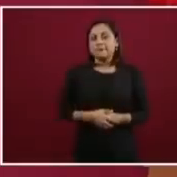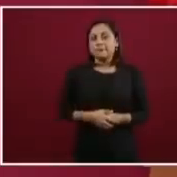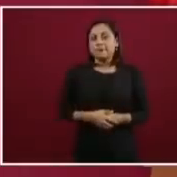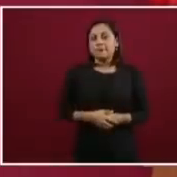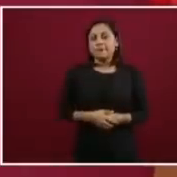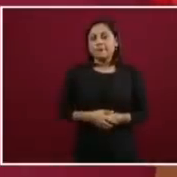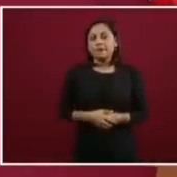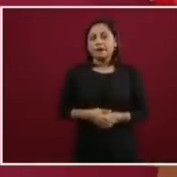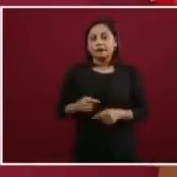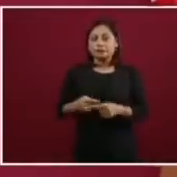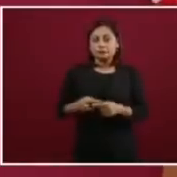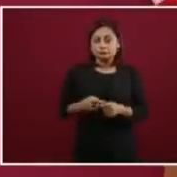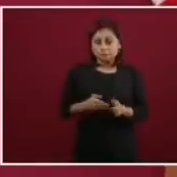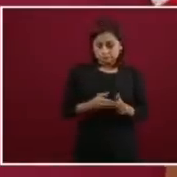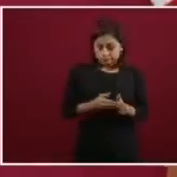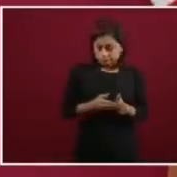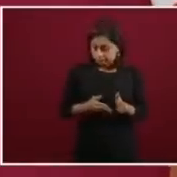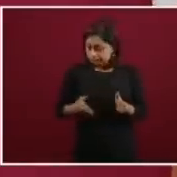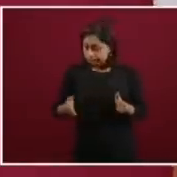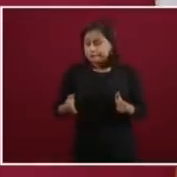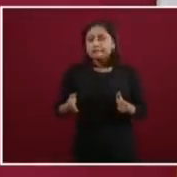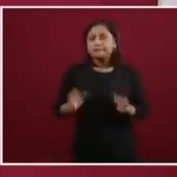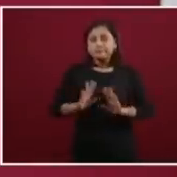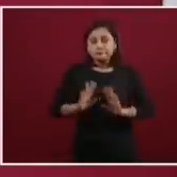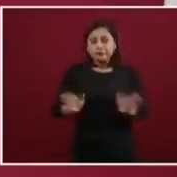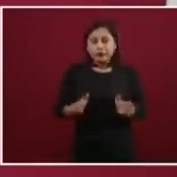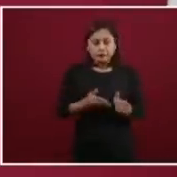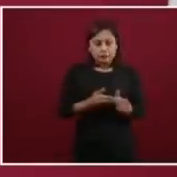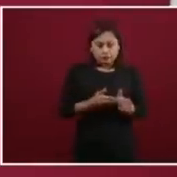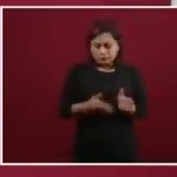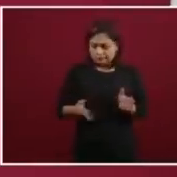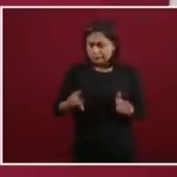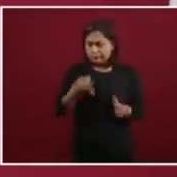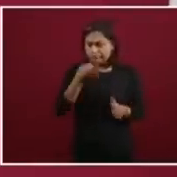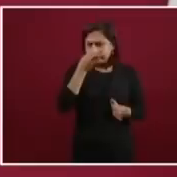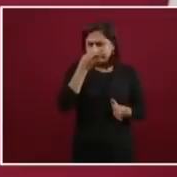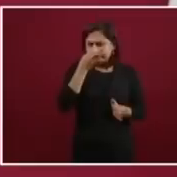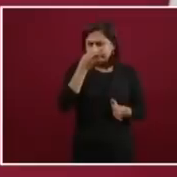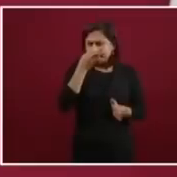se ha logrado mucho en poco tiempo